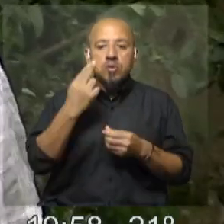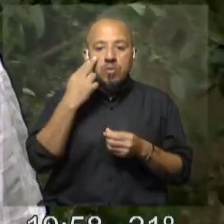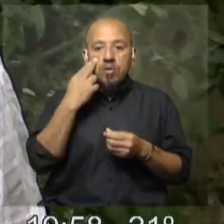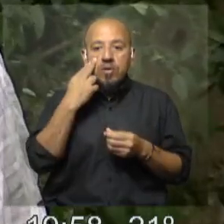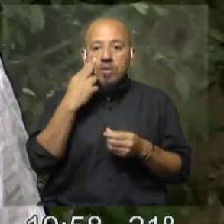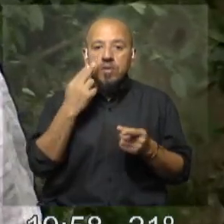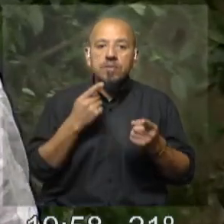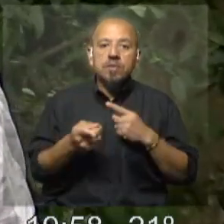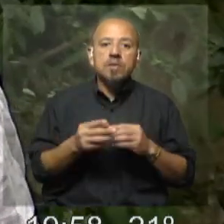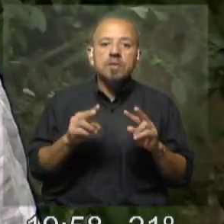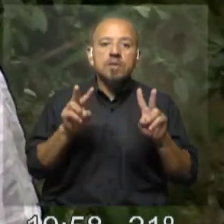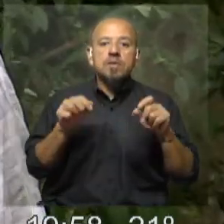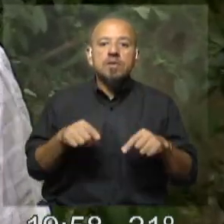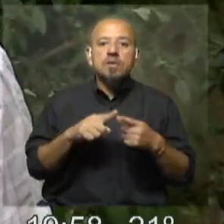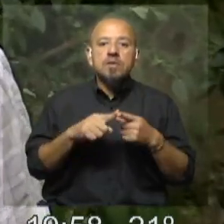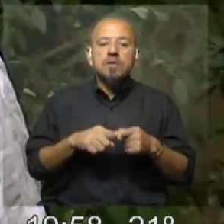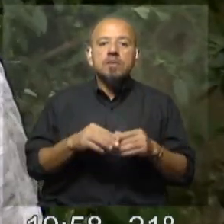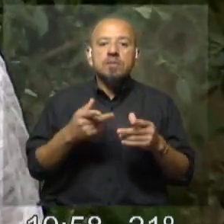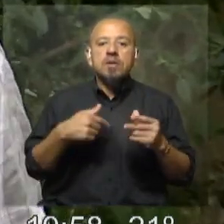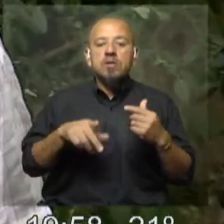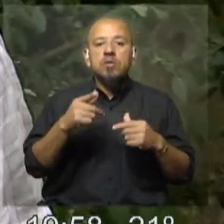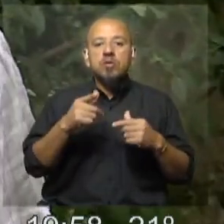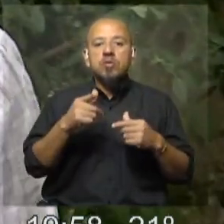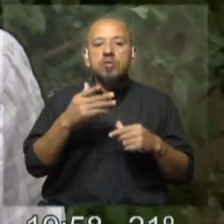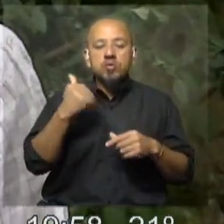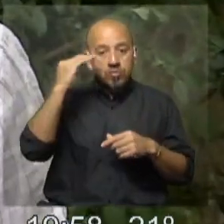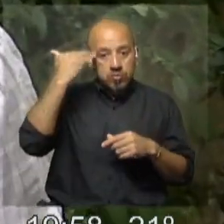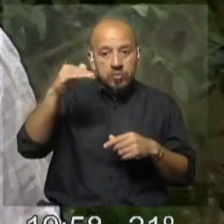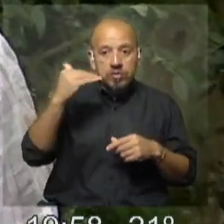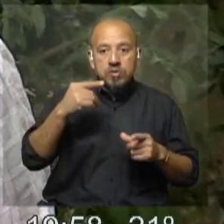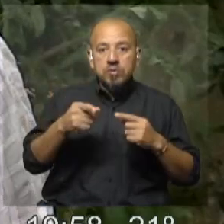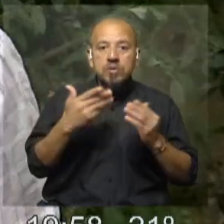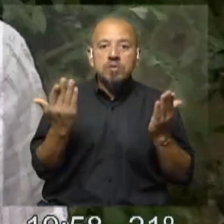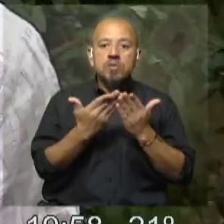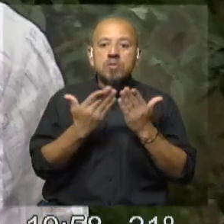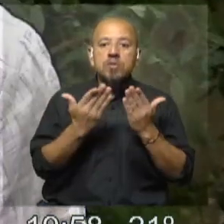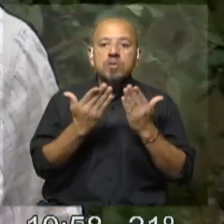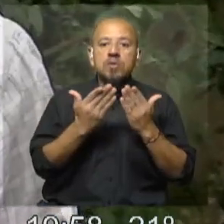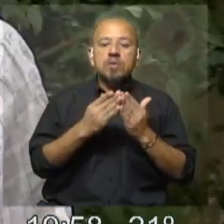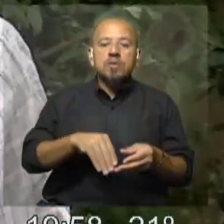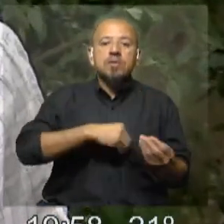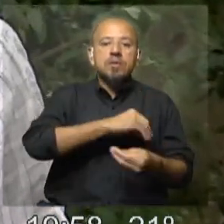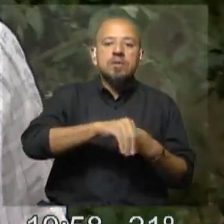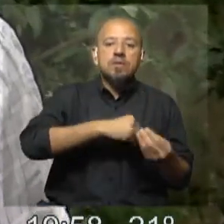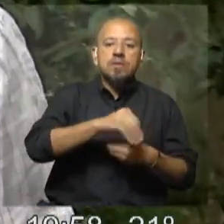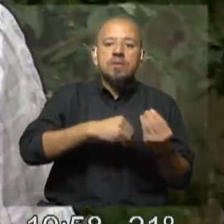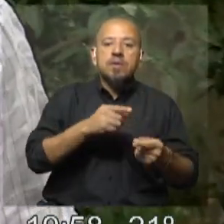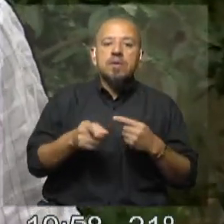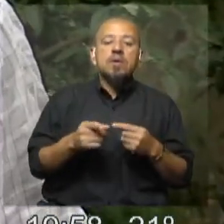de recorte, en términos de certezas para los docentes, que son certezas para los estudiantes, para la familia. Es